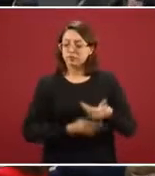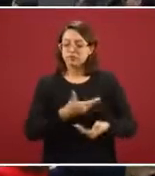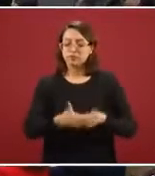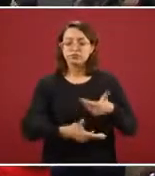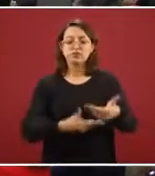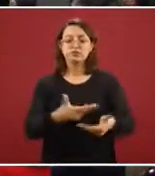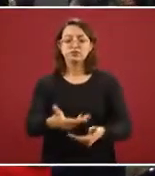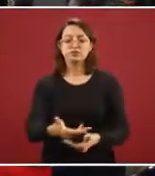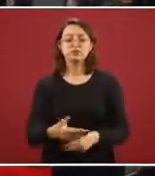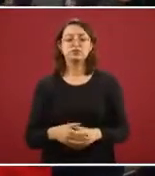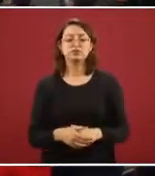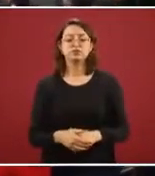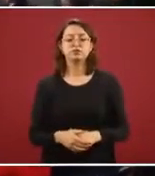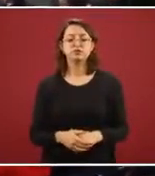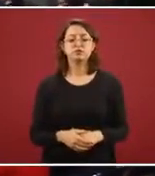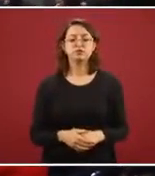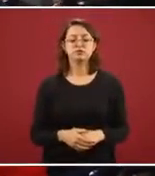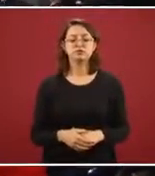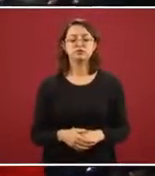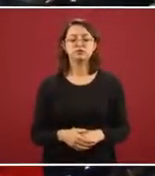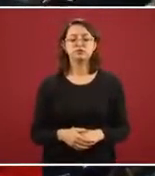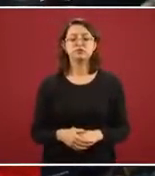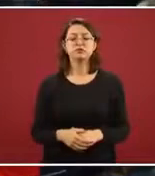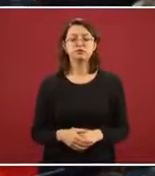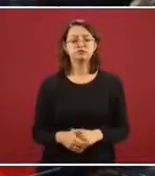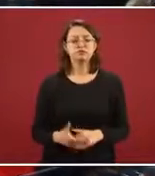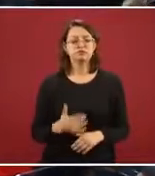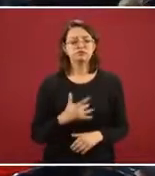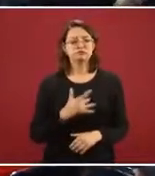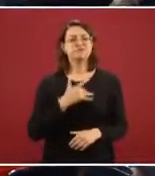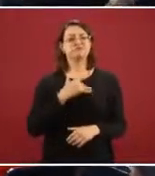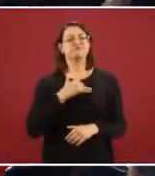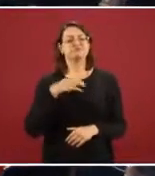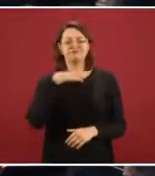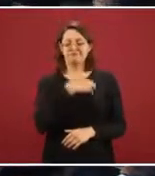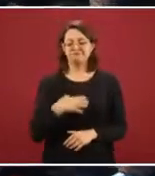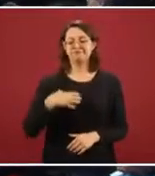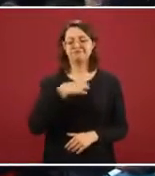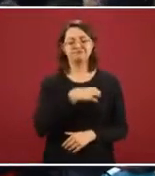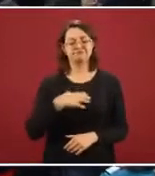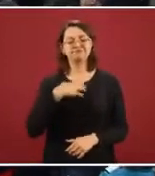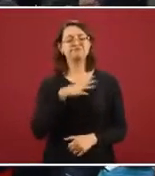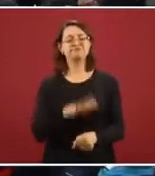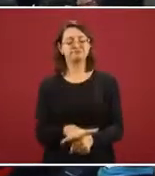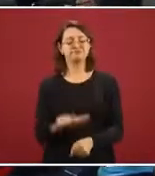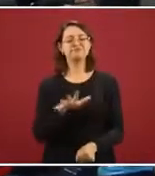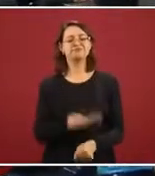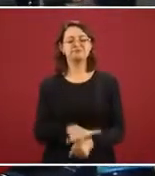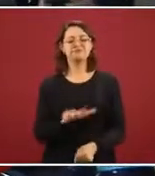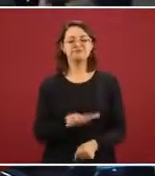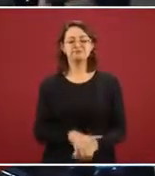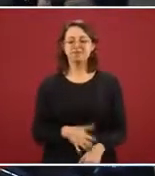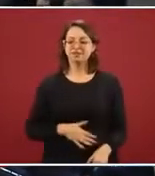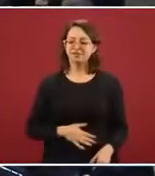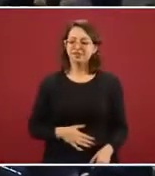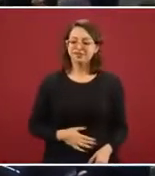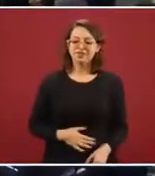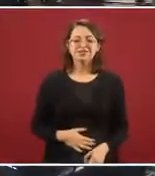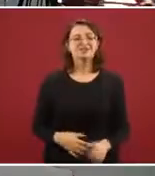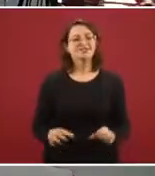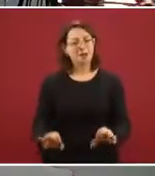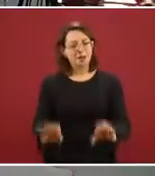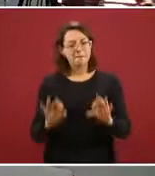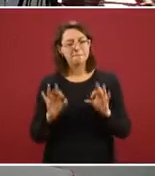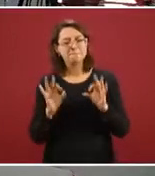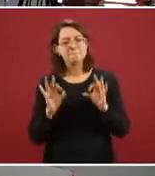nos podamos sentir muy satisfechos muy contentos de que ya se está